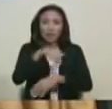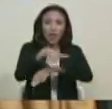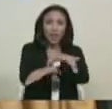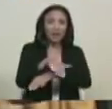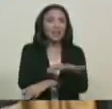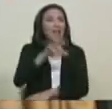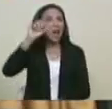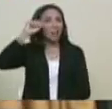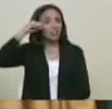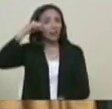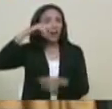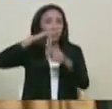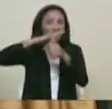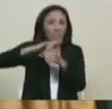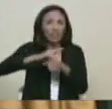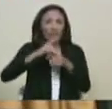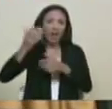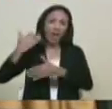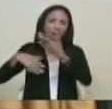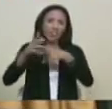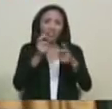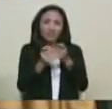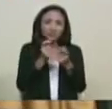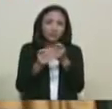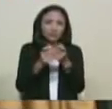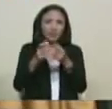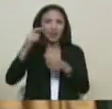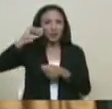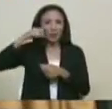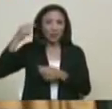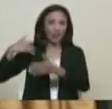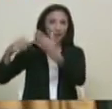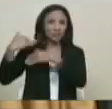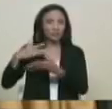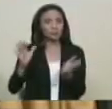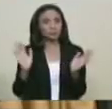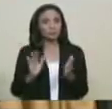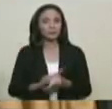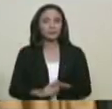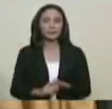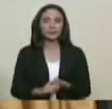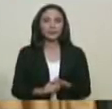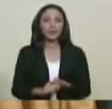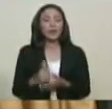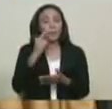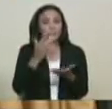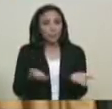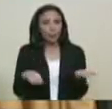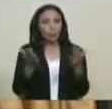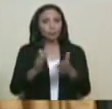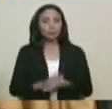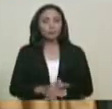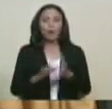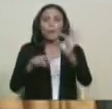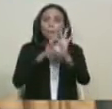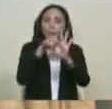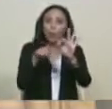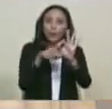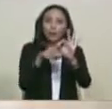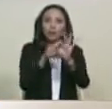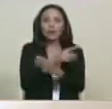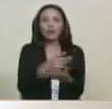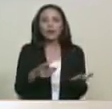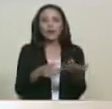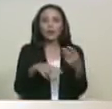del John? Se acordarán ustedes. Vamos a tener un bolívar soberano